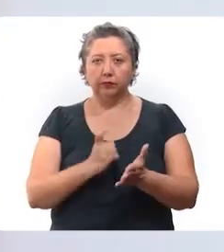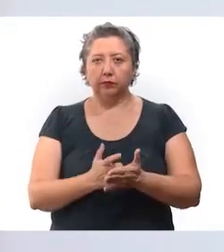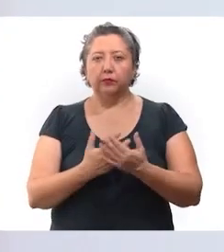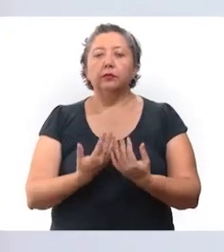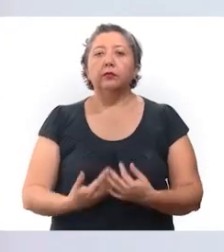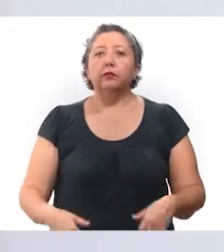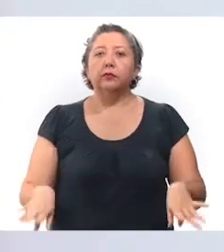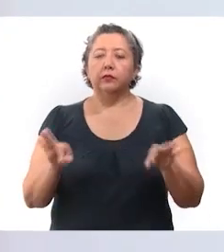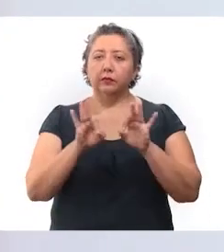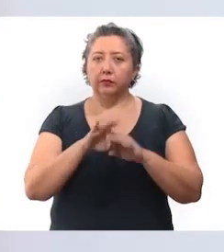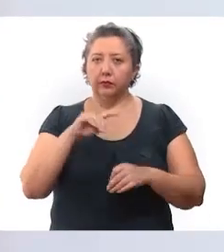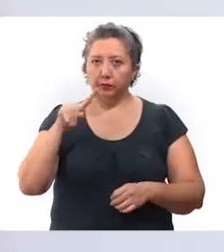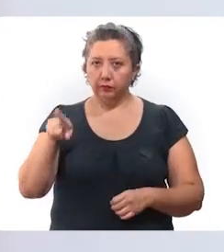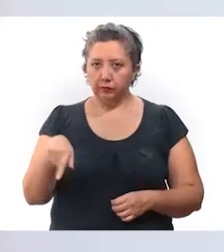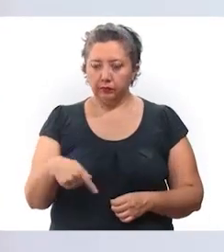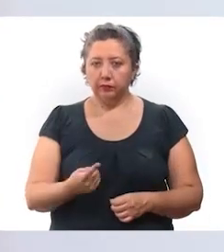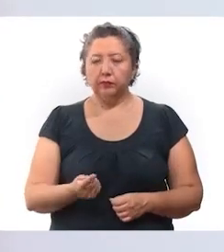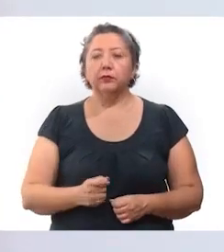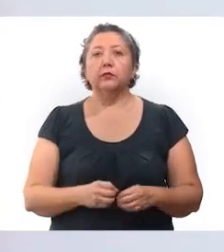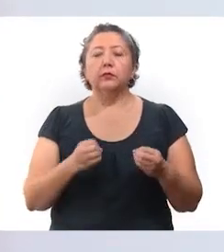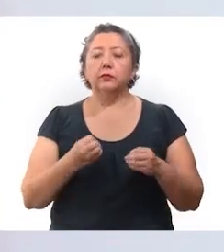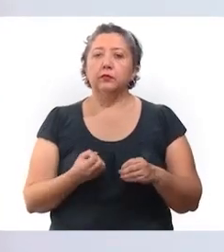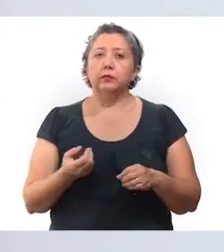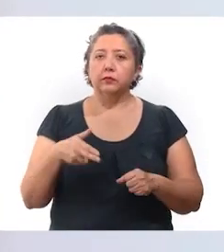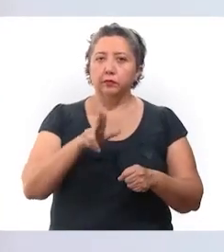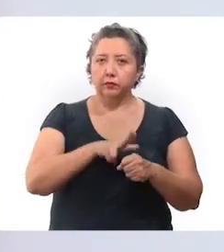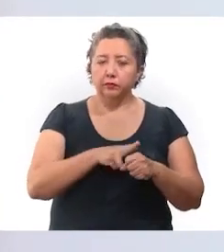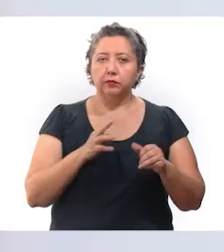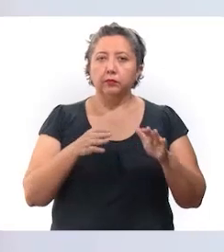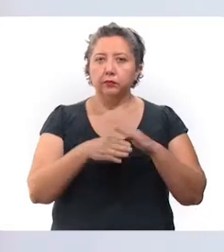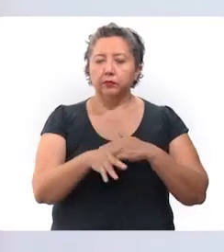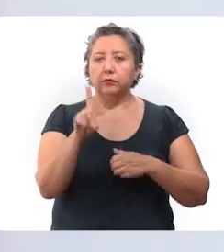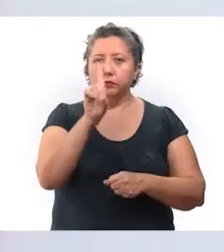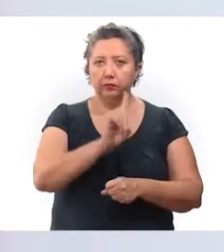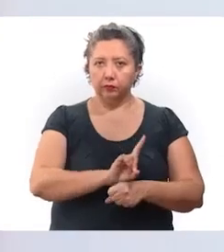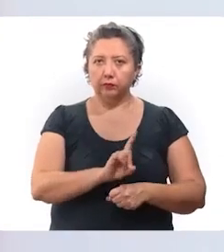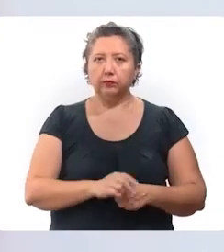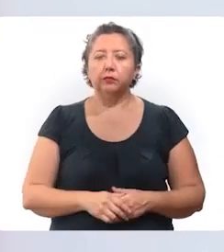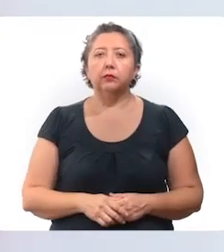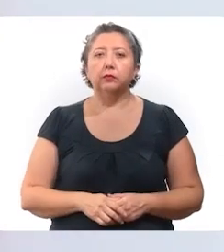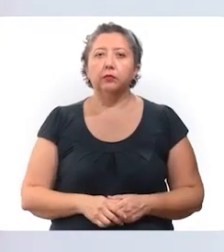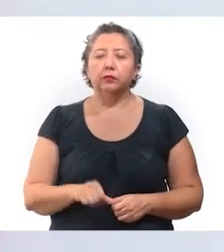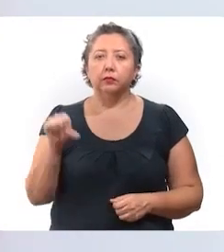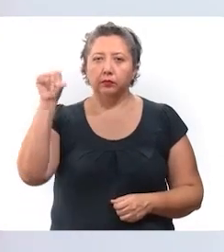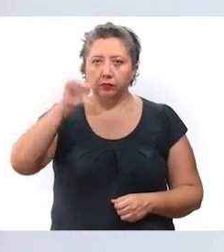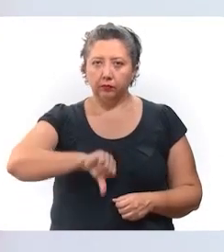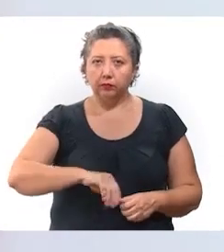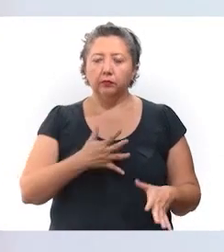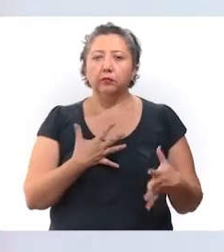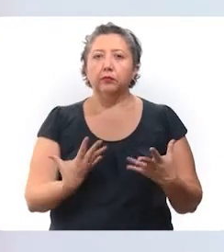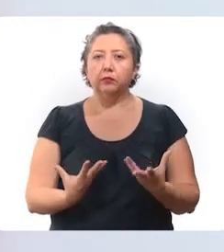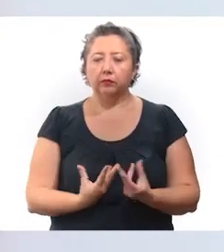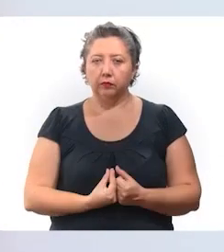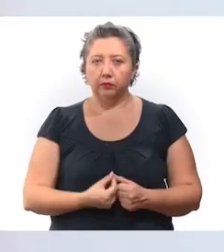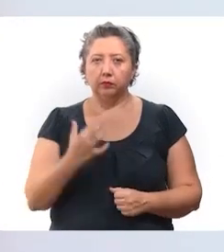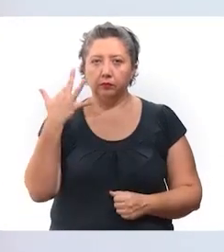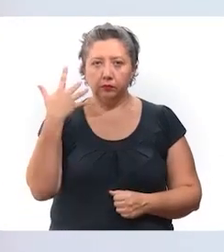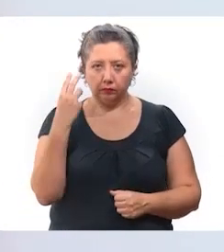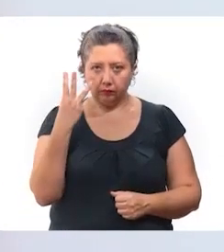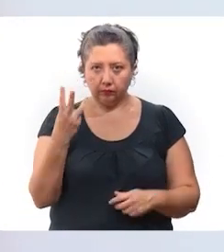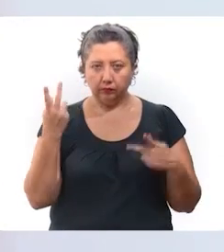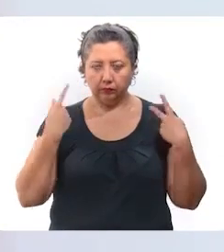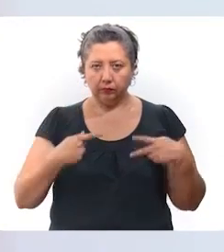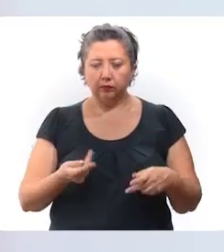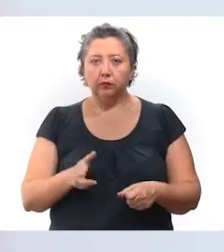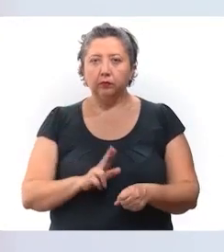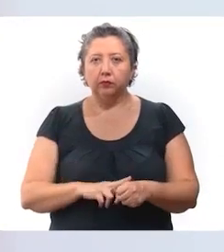reapertura económica, los datos más importantes son la ocupación hospitalaria y los ingresos diarios. El día de hoy tenemos